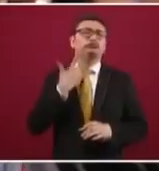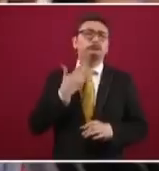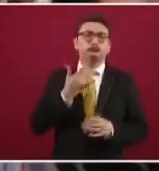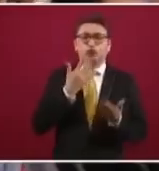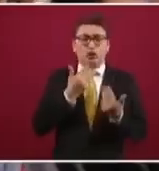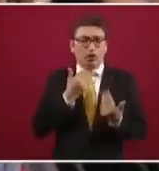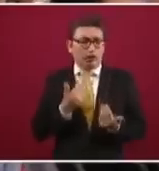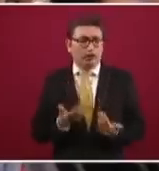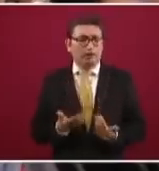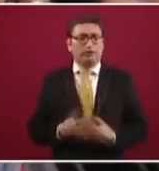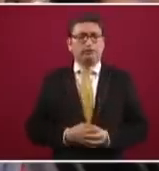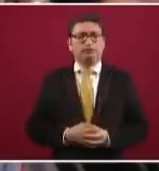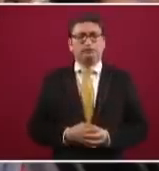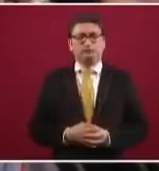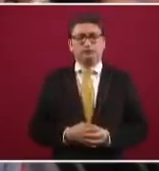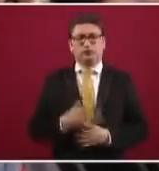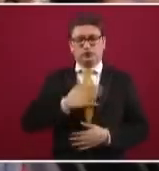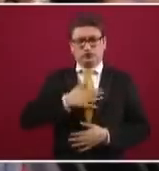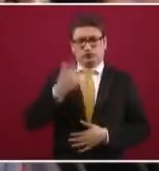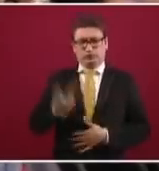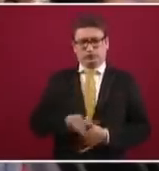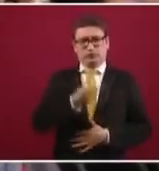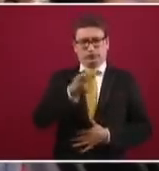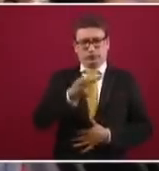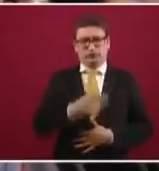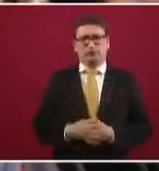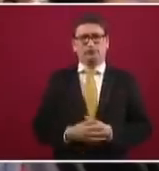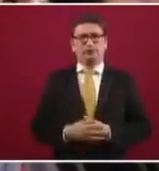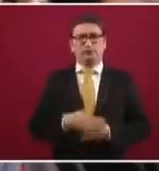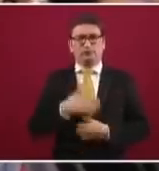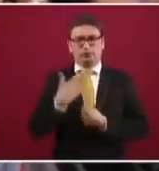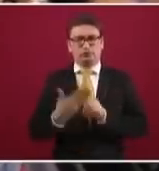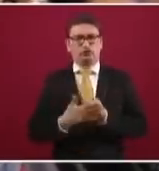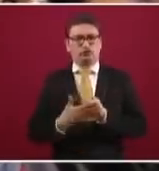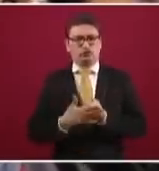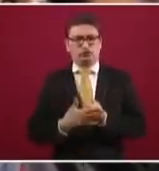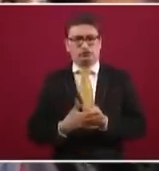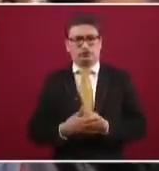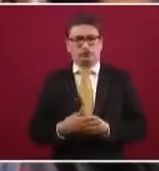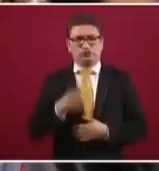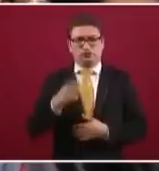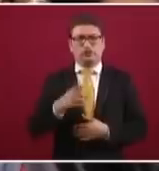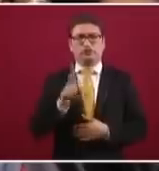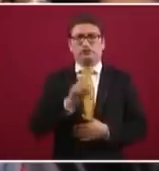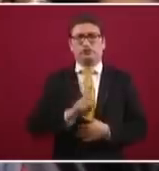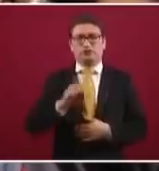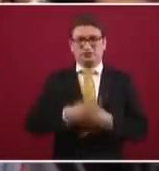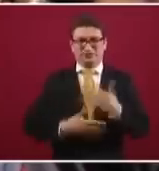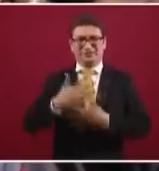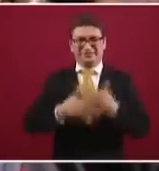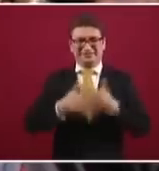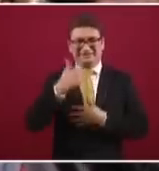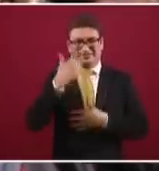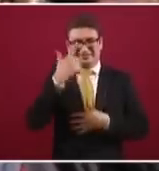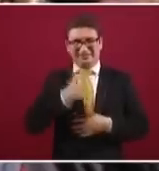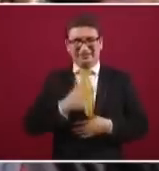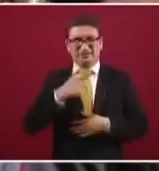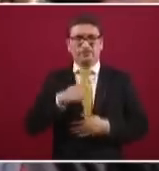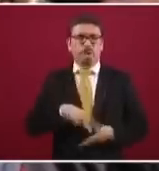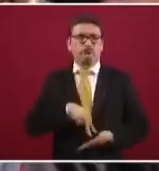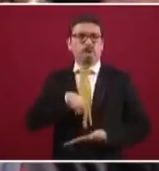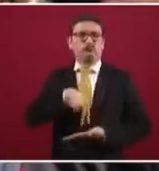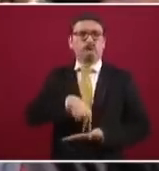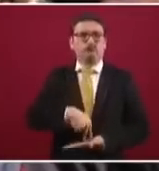es, en la próxima arenga que usted hará el domingo 15 por la noche en Balcón